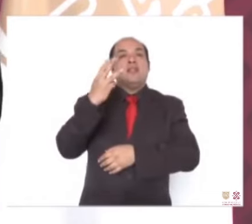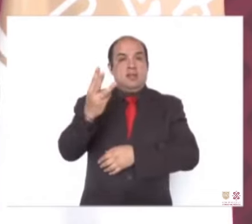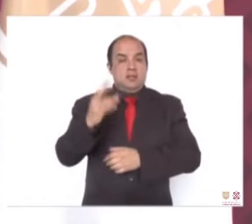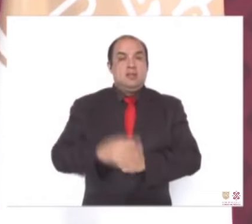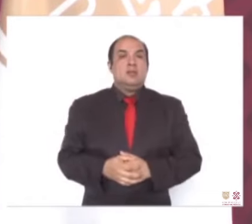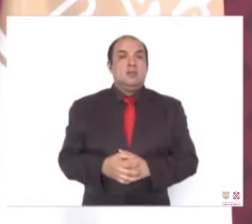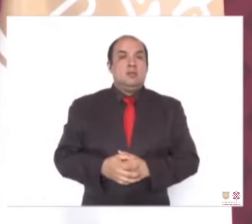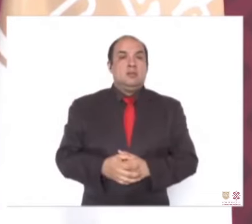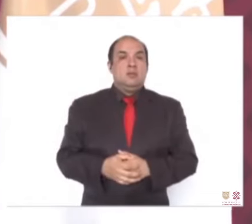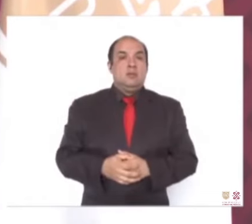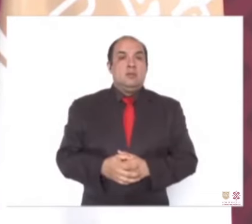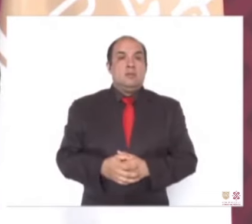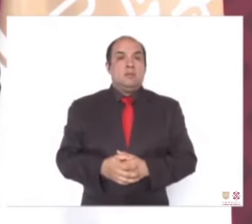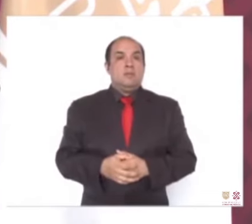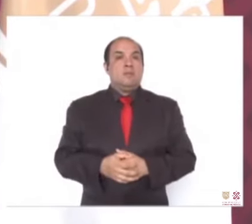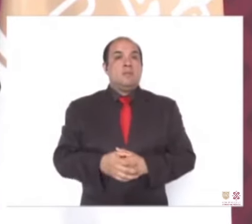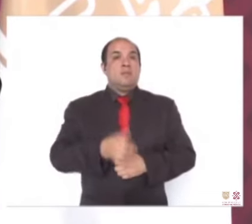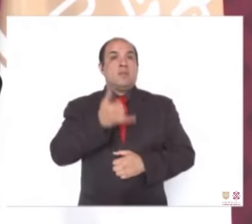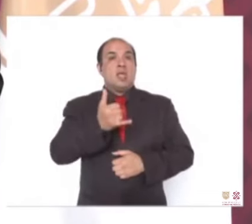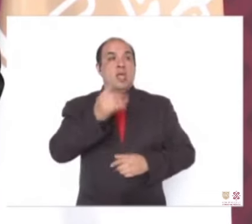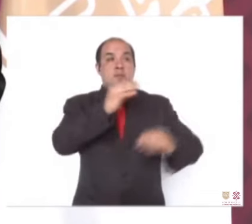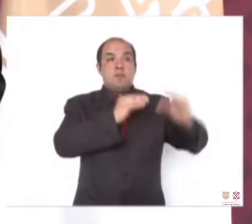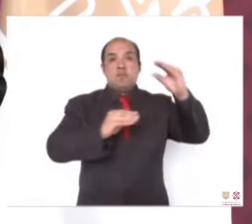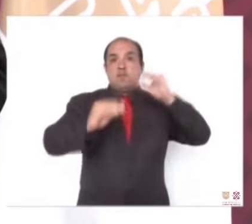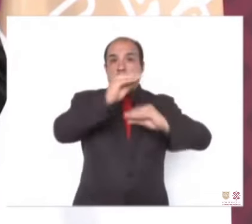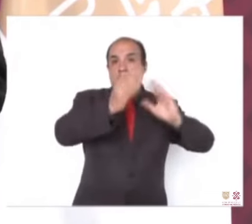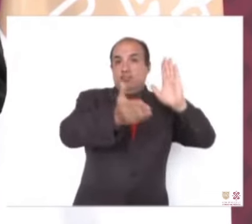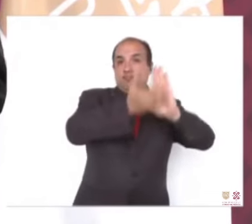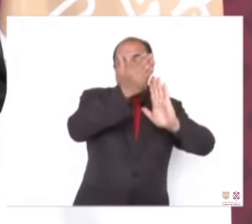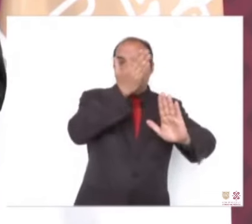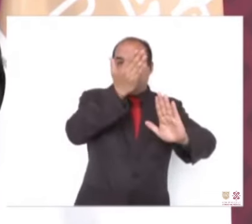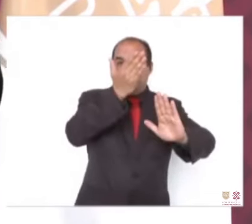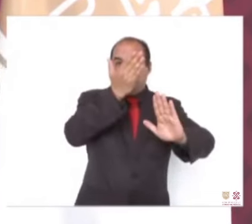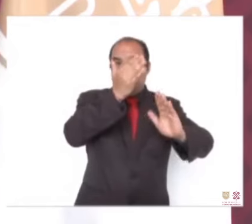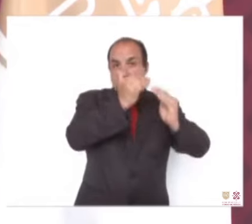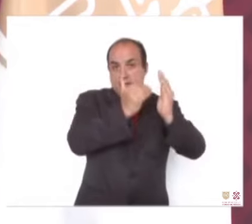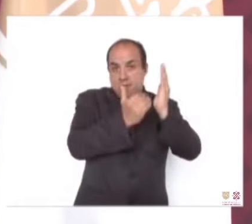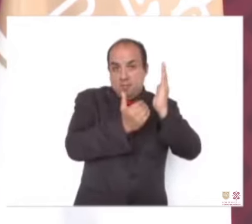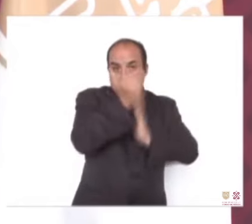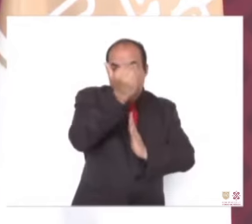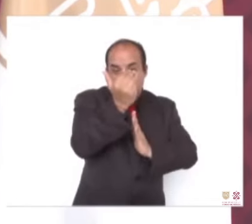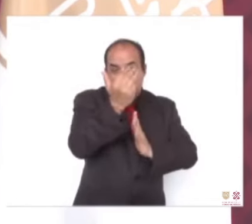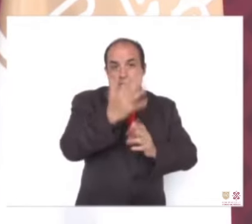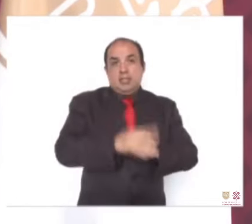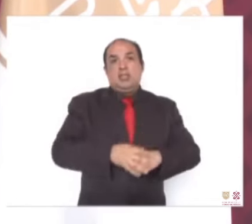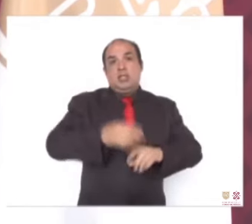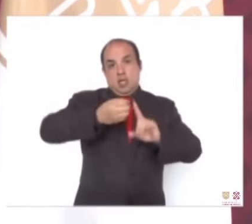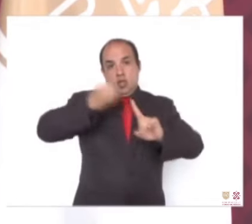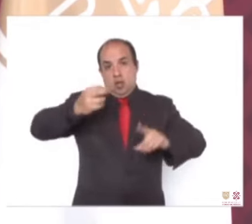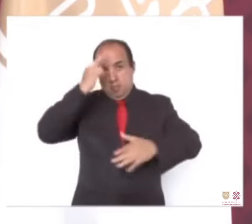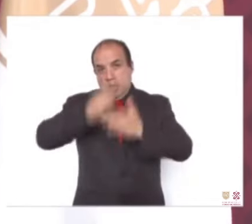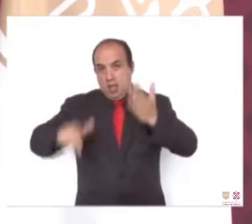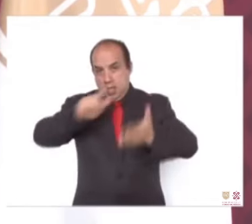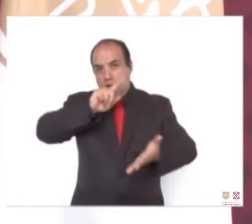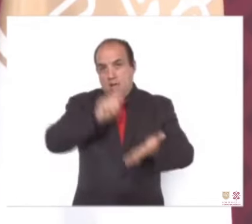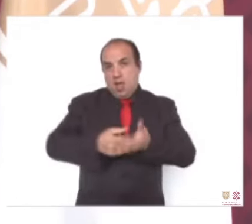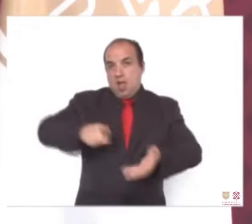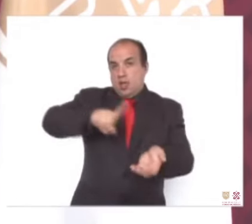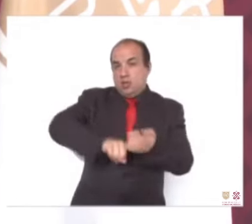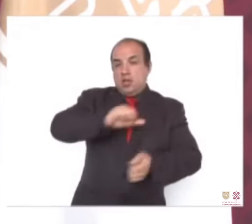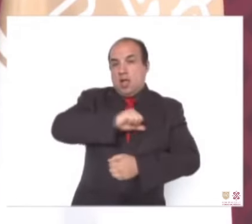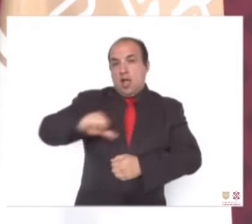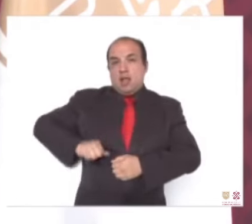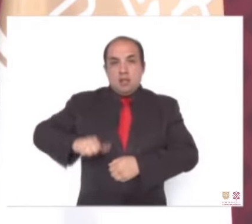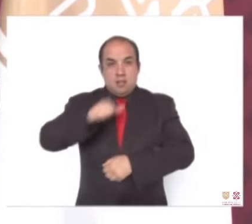tanto que los los pisos construidos eh de manera excedente y de forma irregular en la alcaldía Benito Juárez